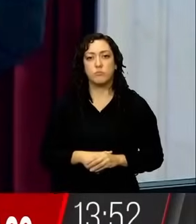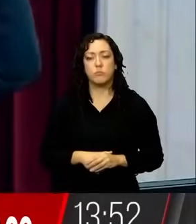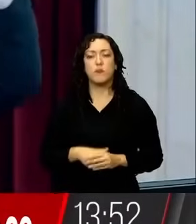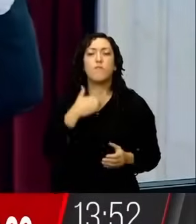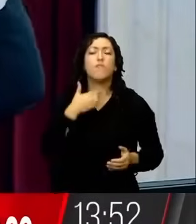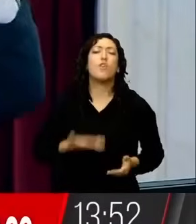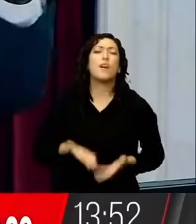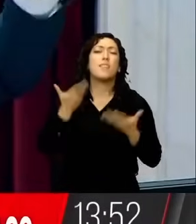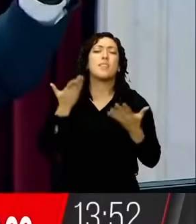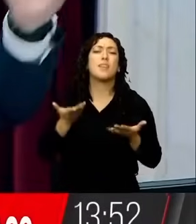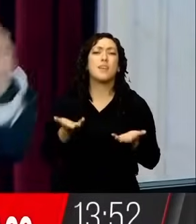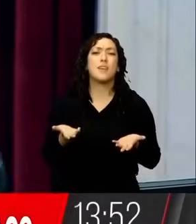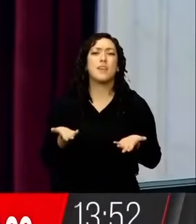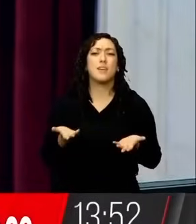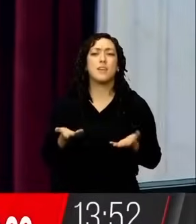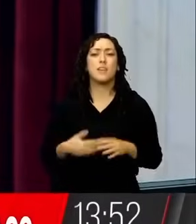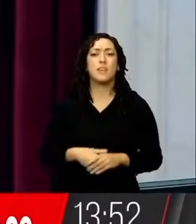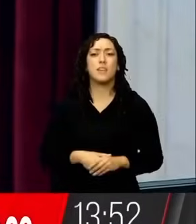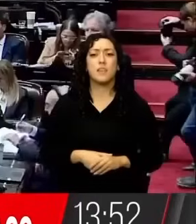Fuerte, por favor.